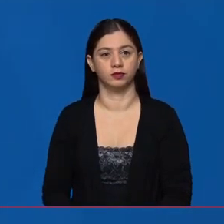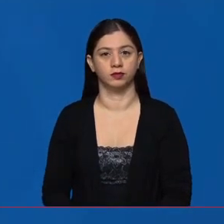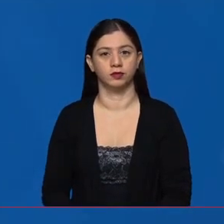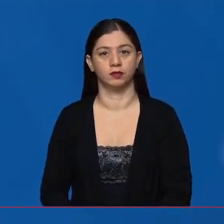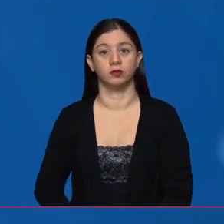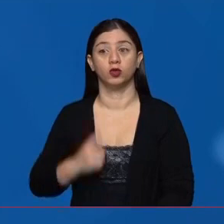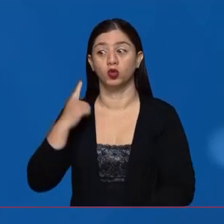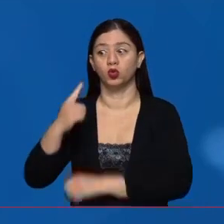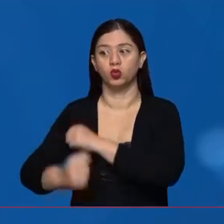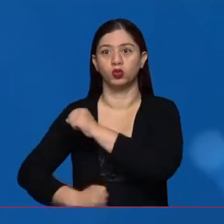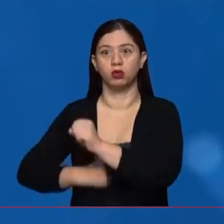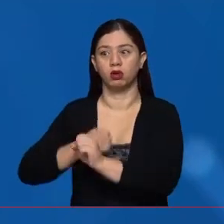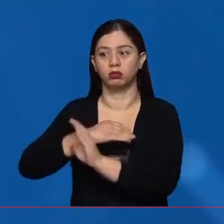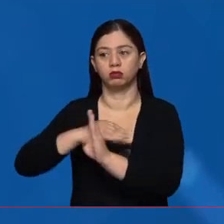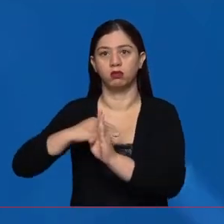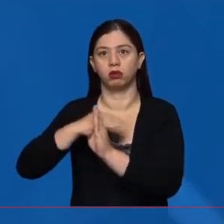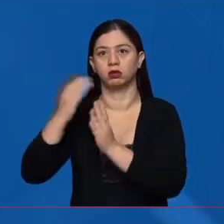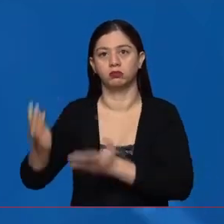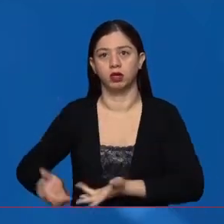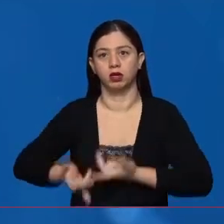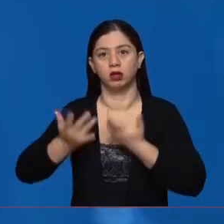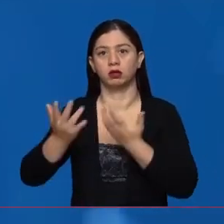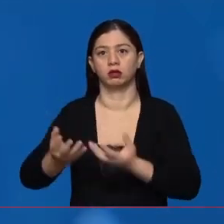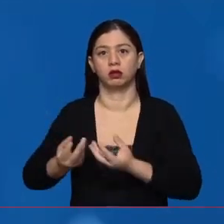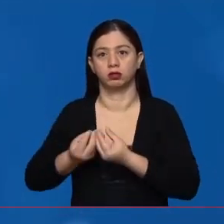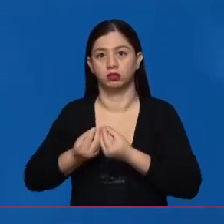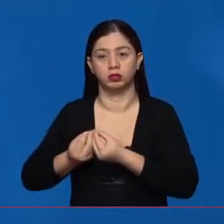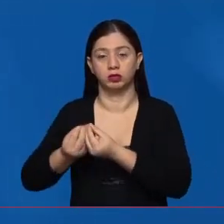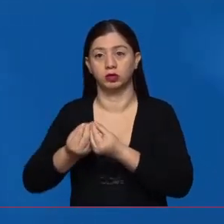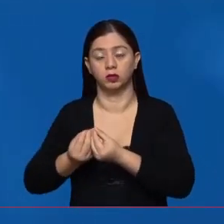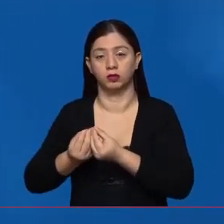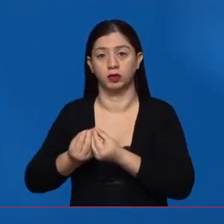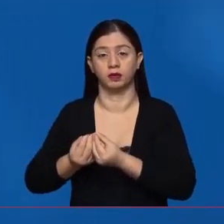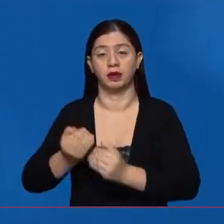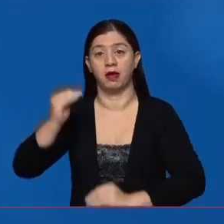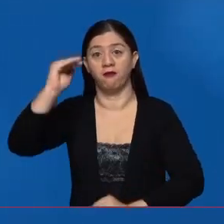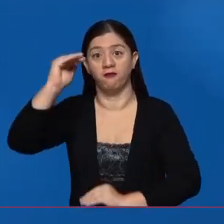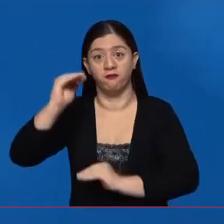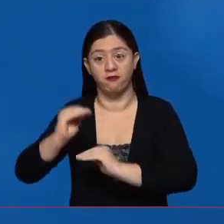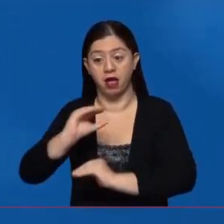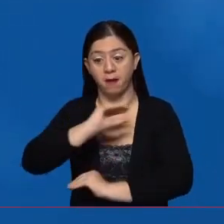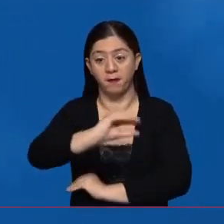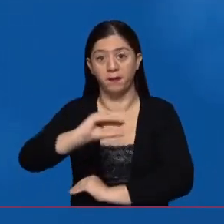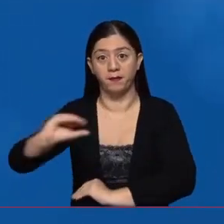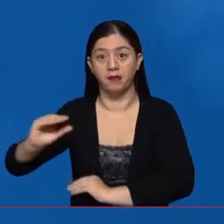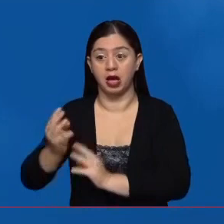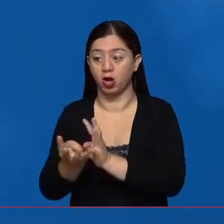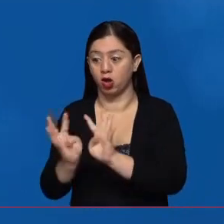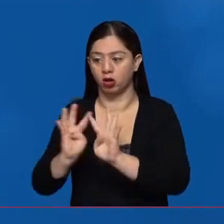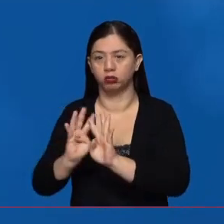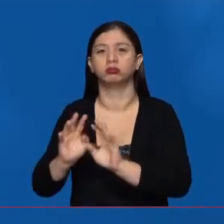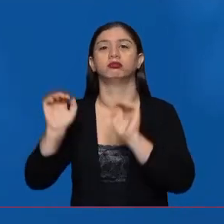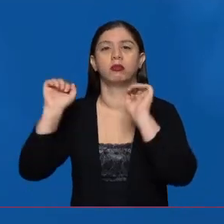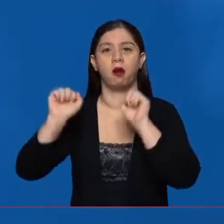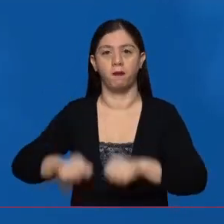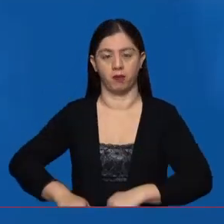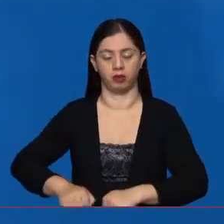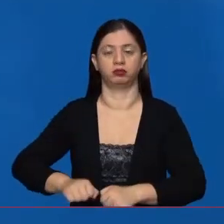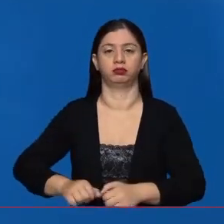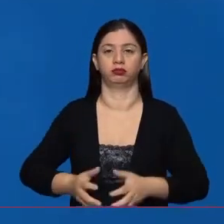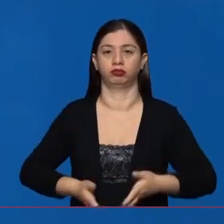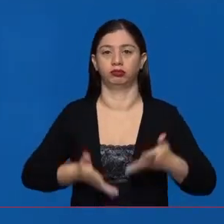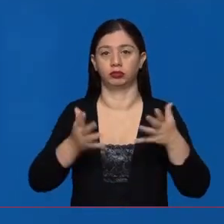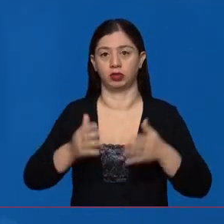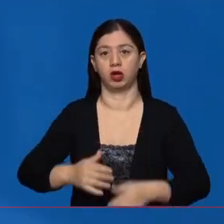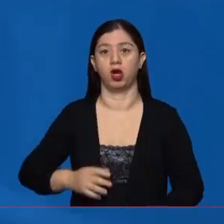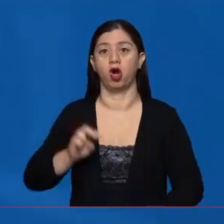Tras año y medio de espera, el comité promotor del referéndum para bajar el salario a los congresistas recibió el aval de la registraduría para